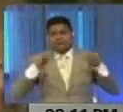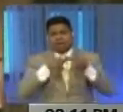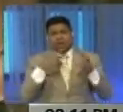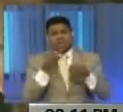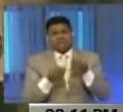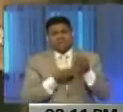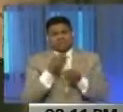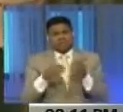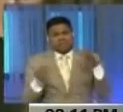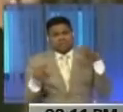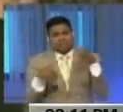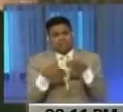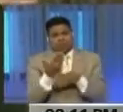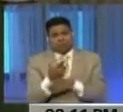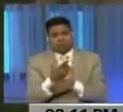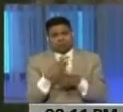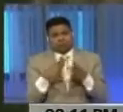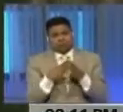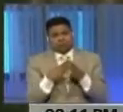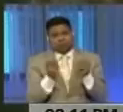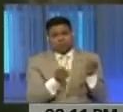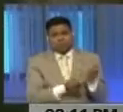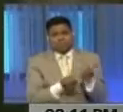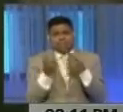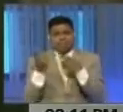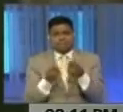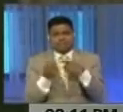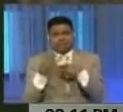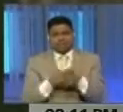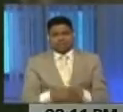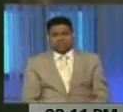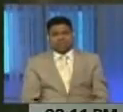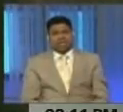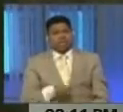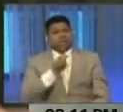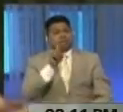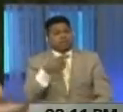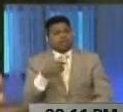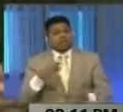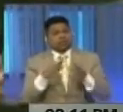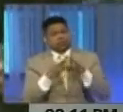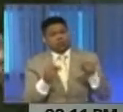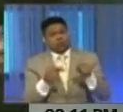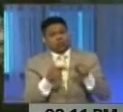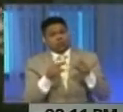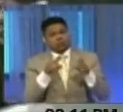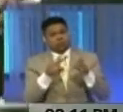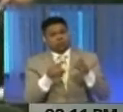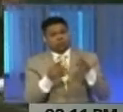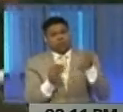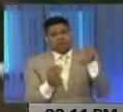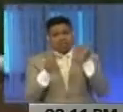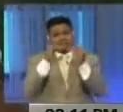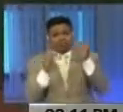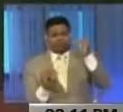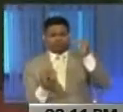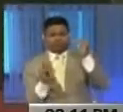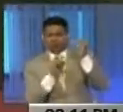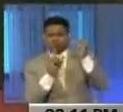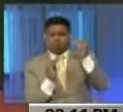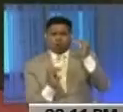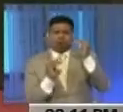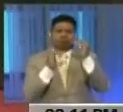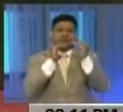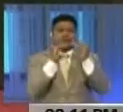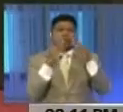modelo primario exportador. También reducir las desigualdades sociales construyendo una sociedad pacífica que haga propio